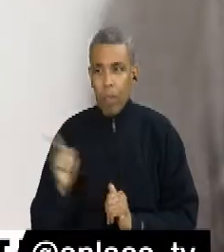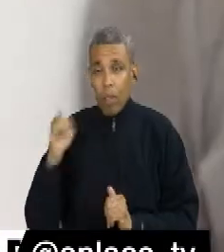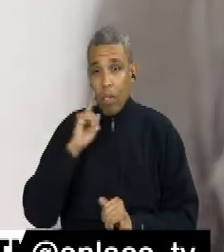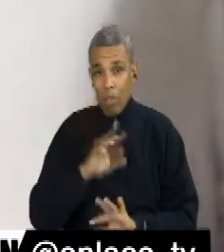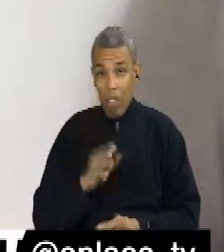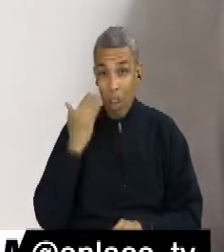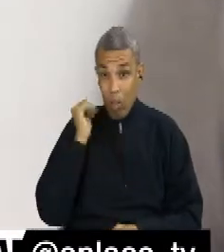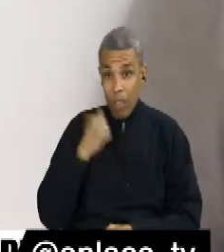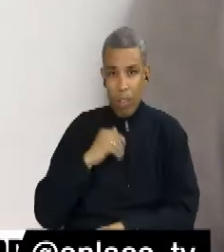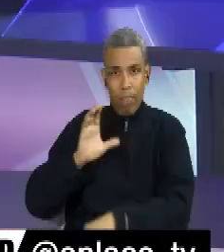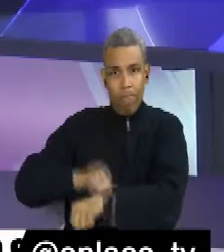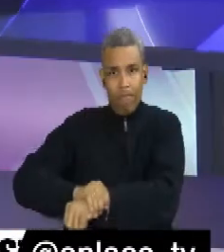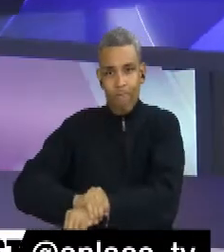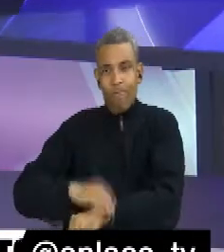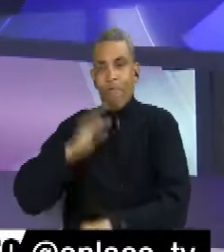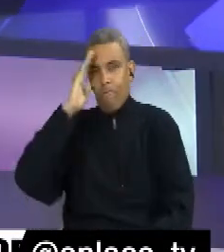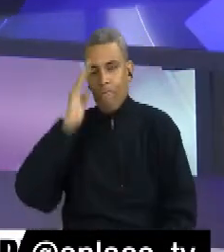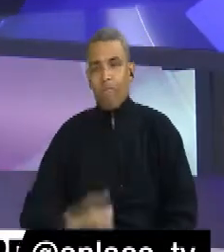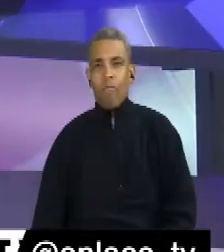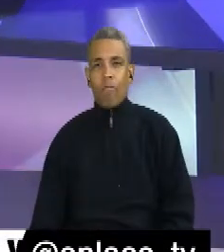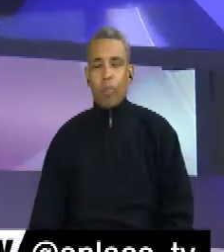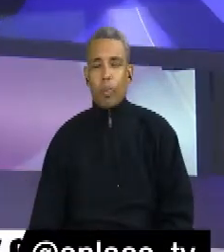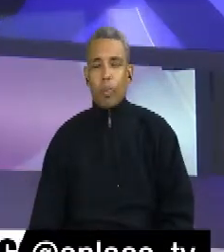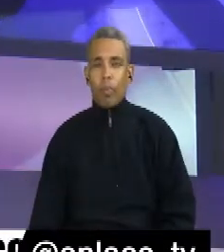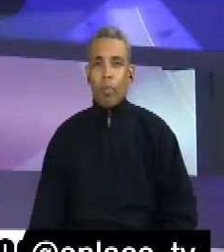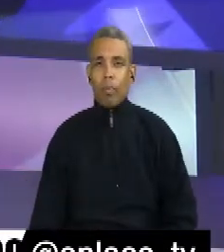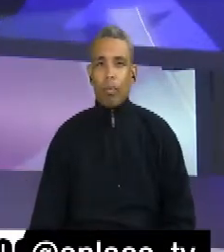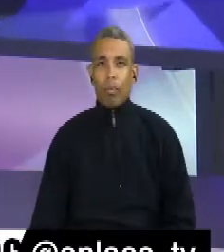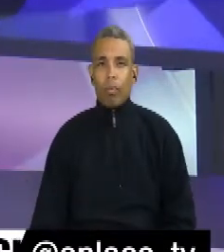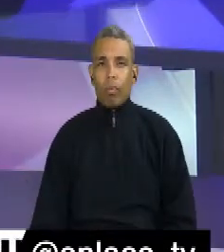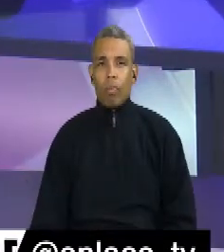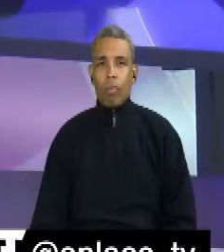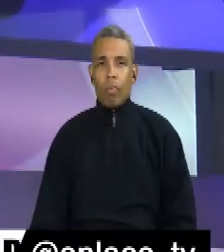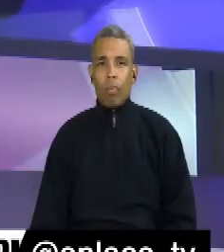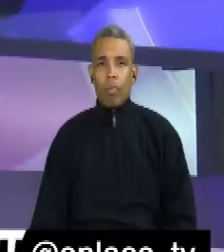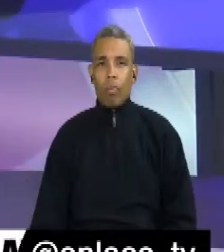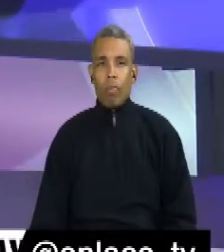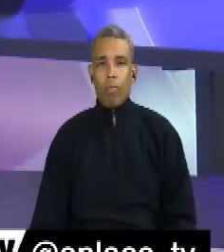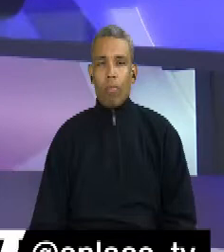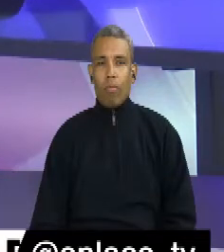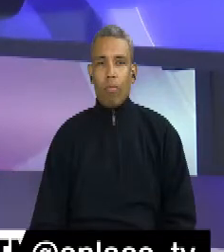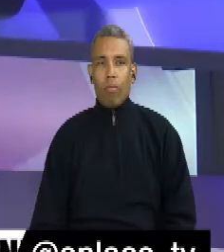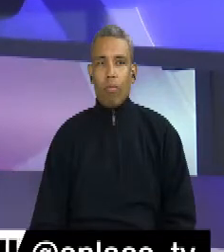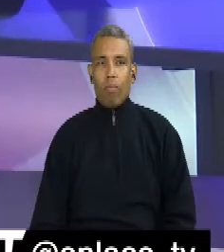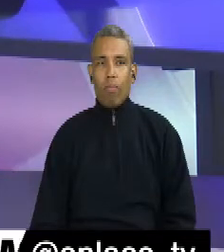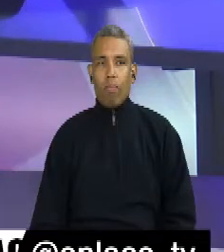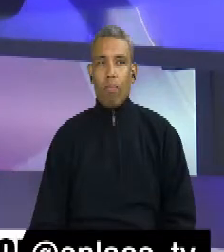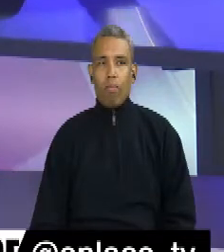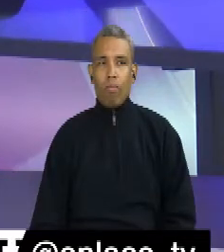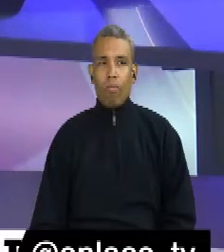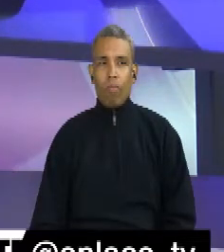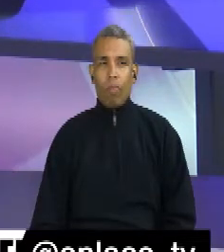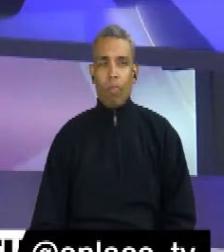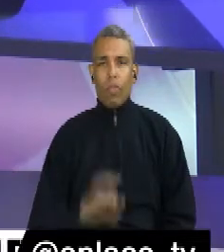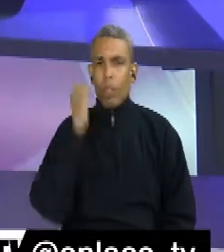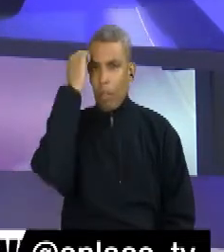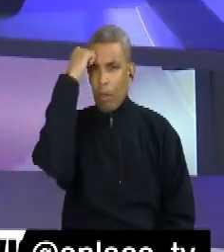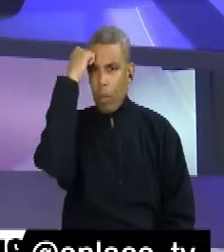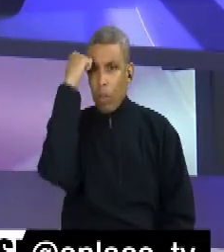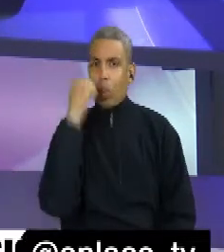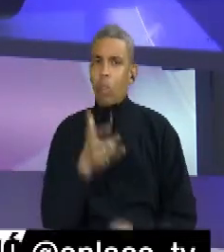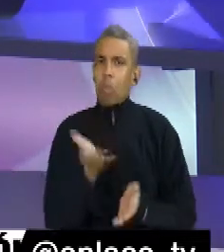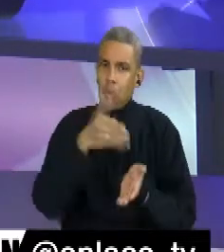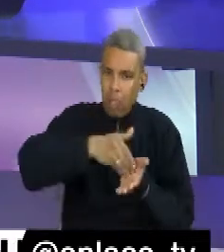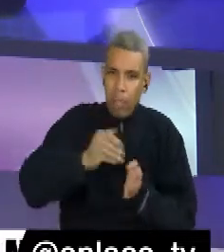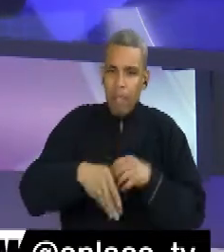Nacional. Y nuevamente salieron a protestar por la falta de acuerdos con el gobierno nacional los docentes de Barranca Bermeja.